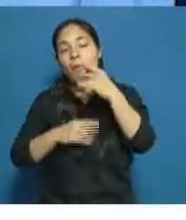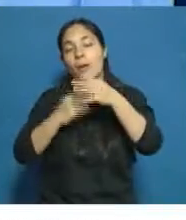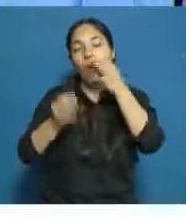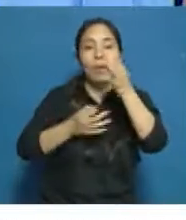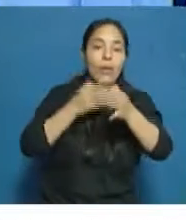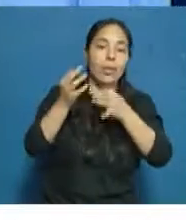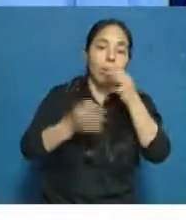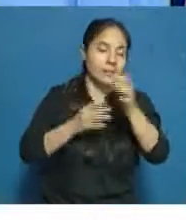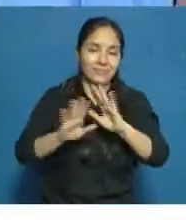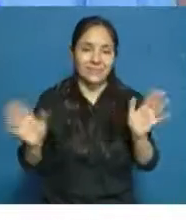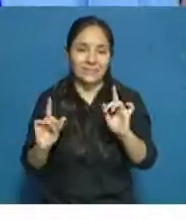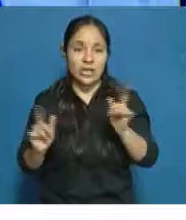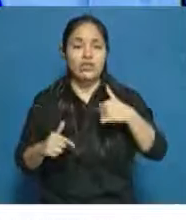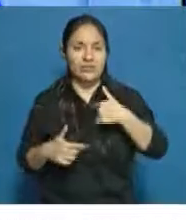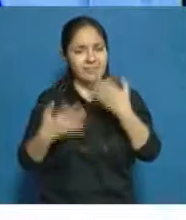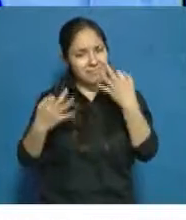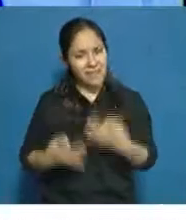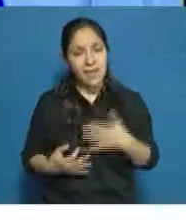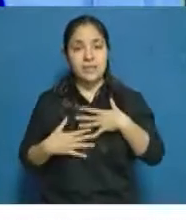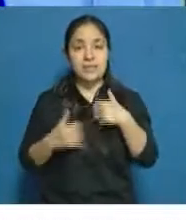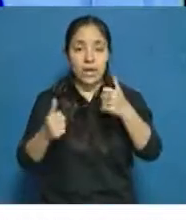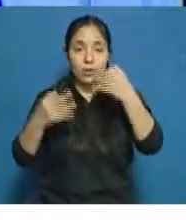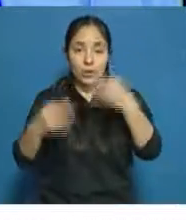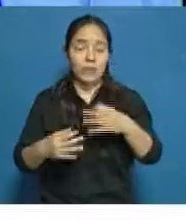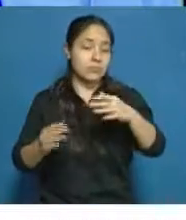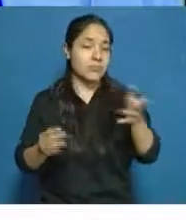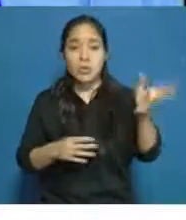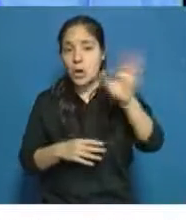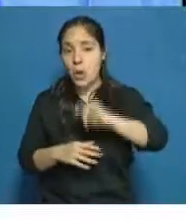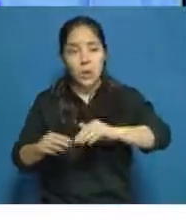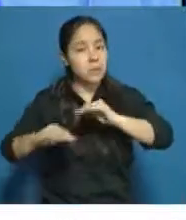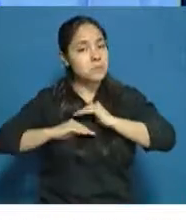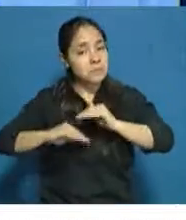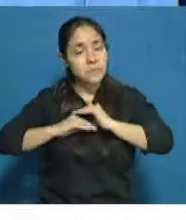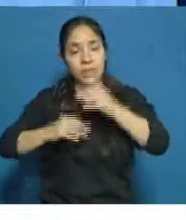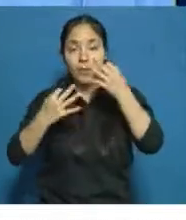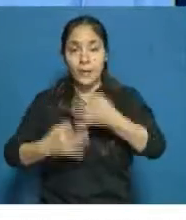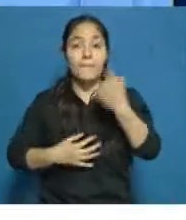cosas. Yo estoy muy bien, estoy muy sano, de hecho practico deporte todos los días, pero tengo que